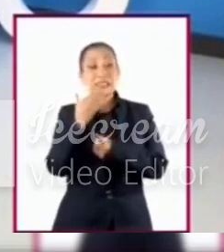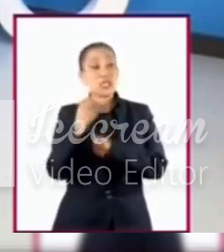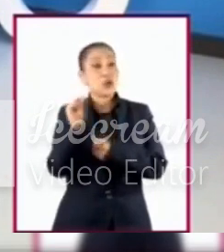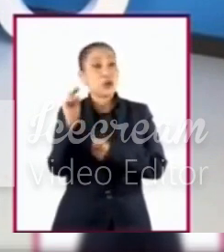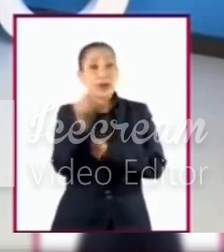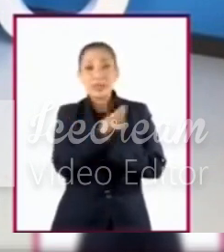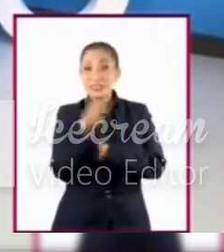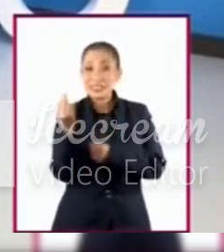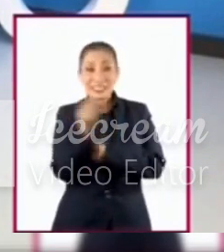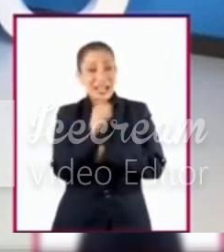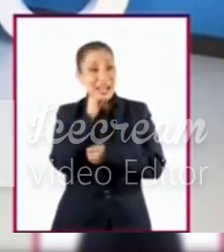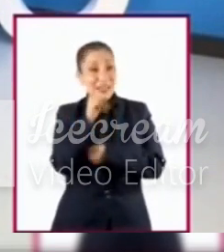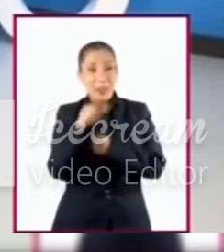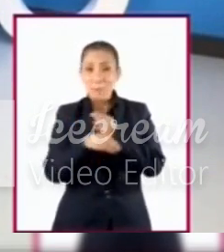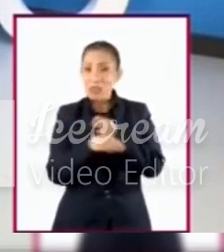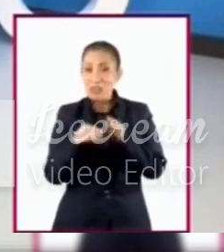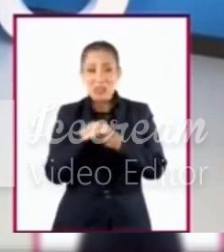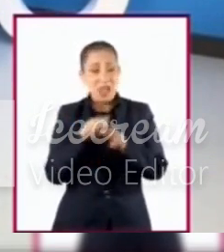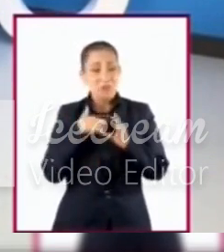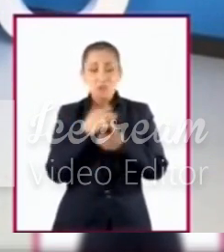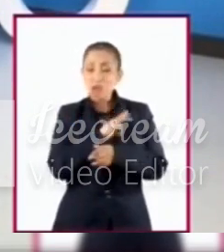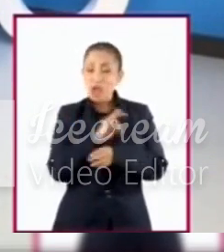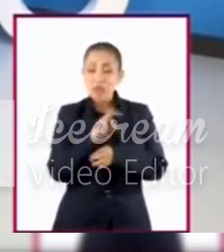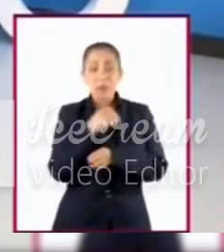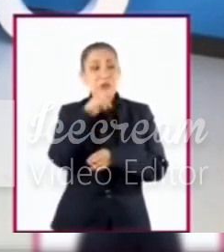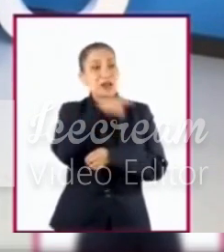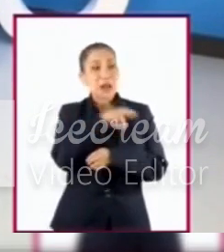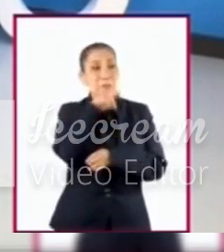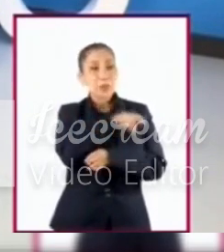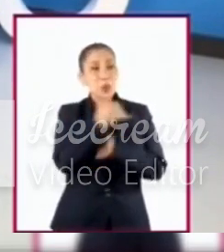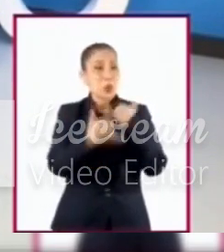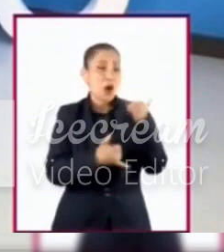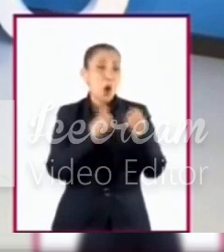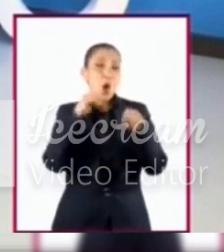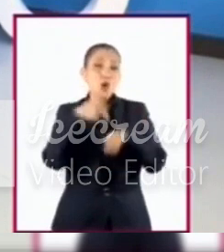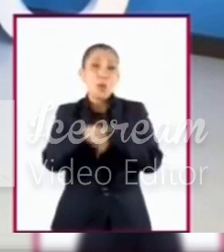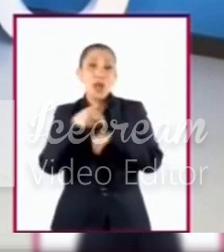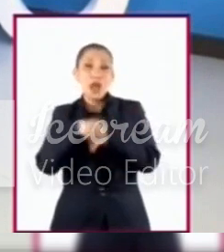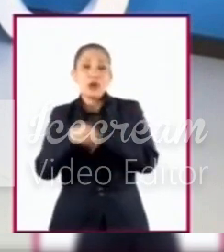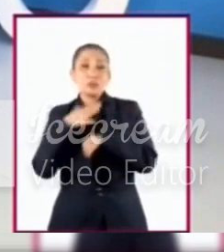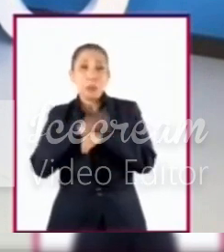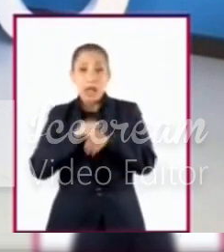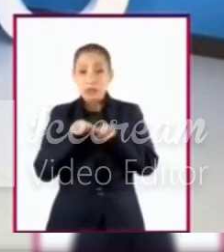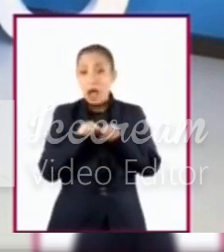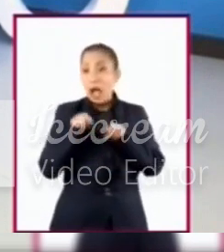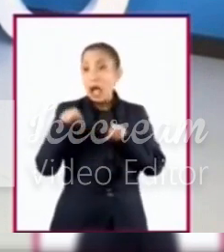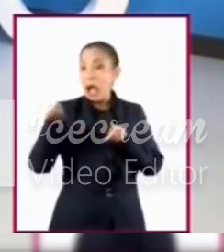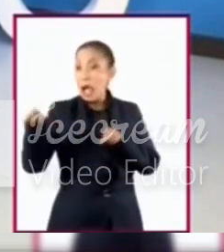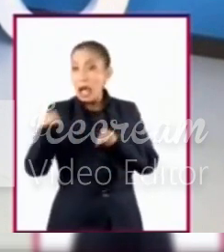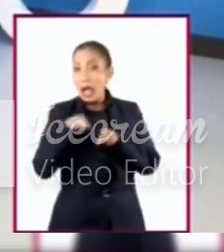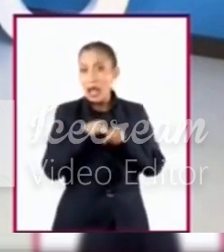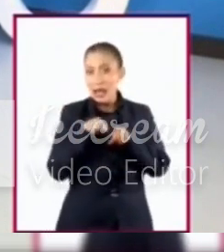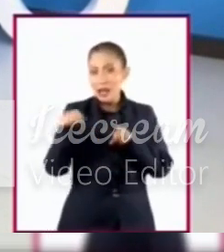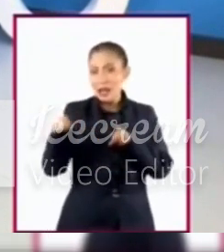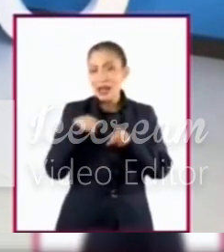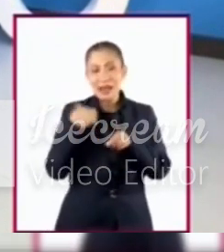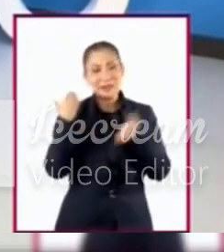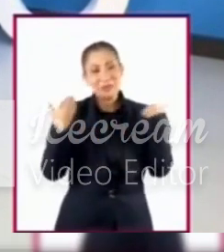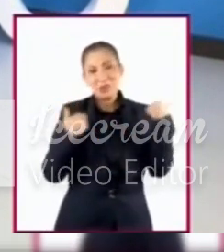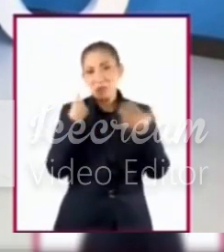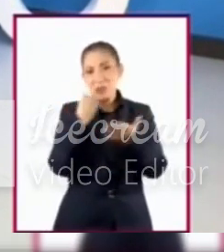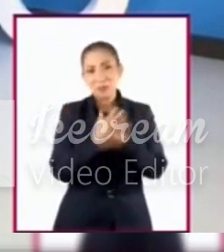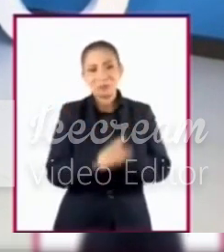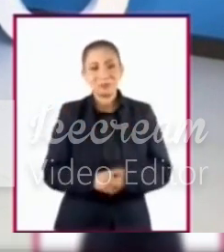no necesitarán de ningún material. Podrán hacerlo más rápido o con números más lejanos al 0. La idea es que se